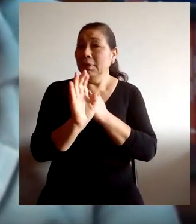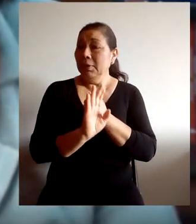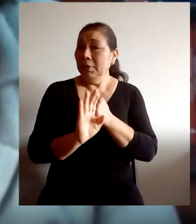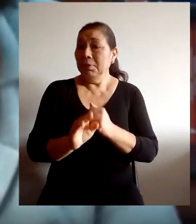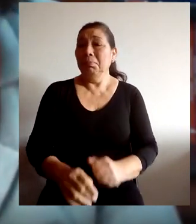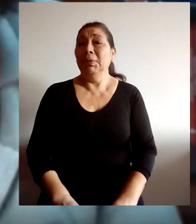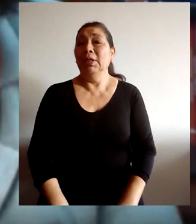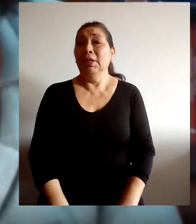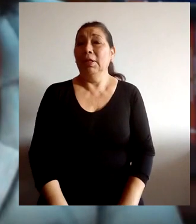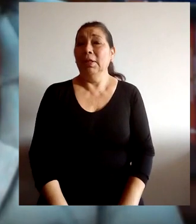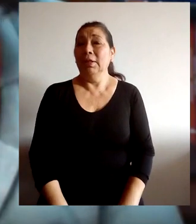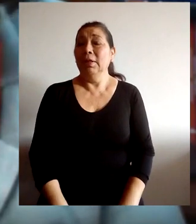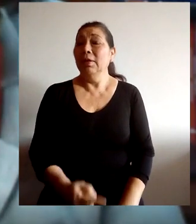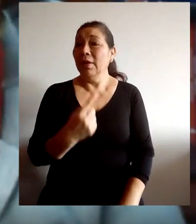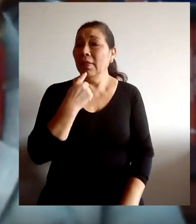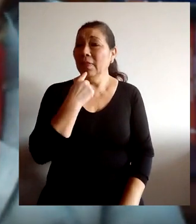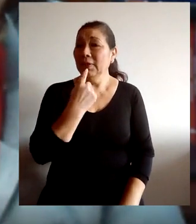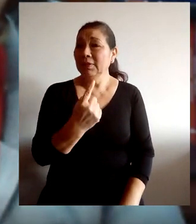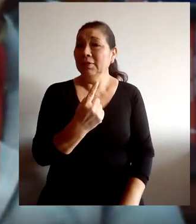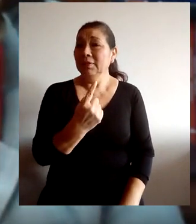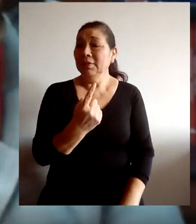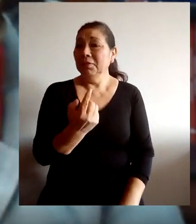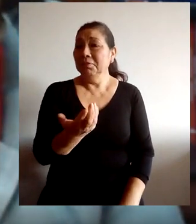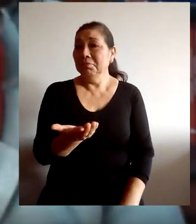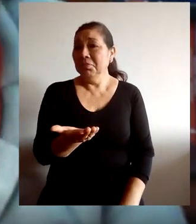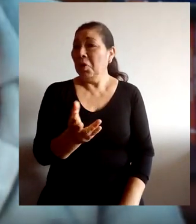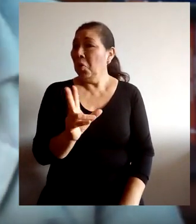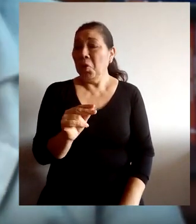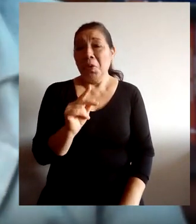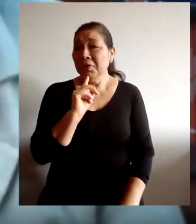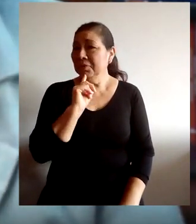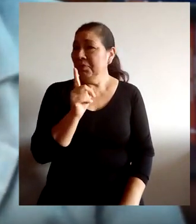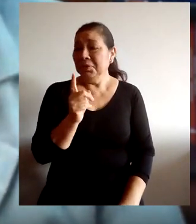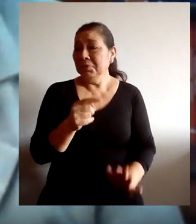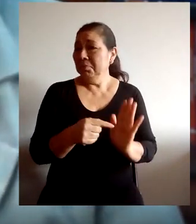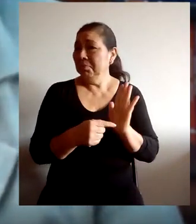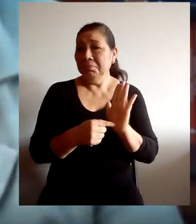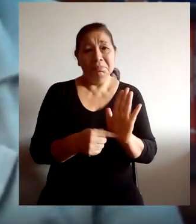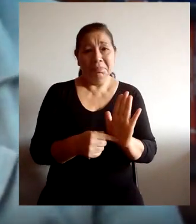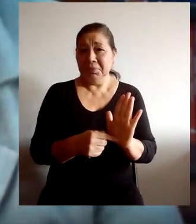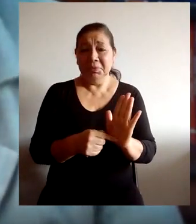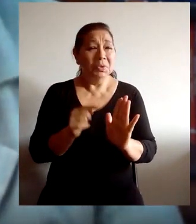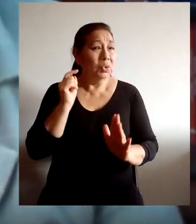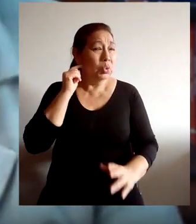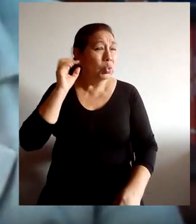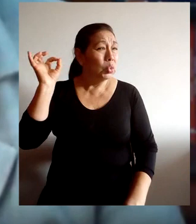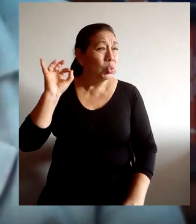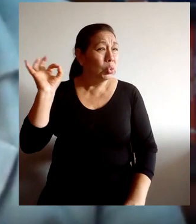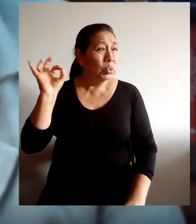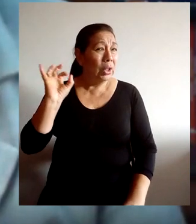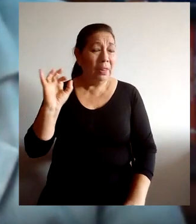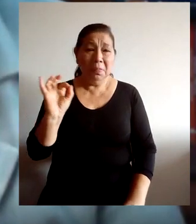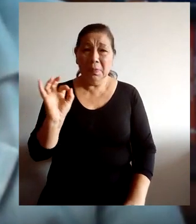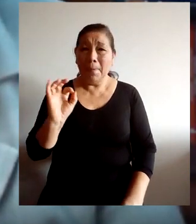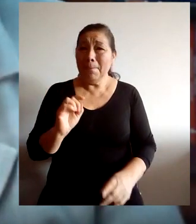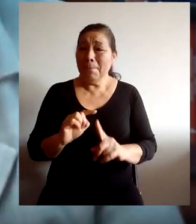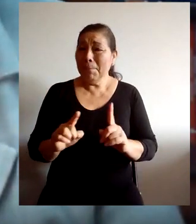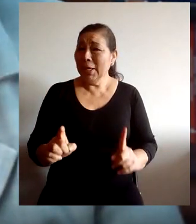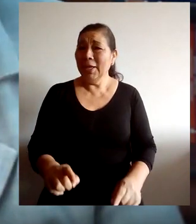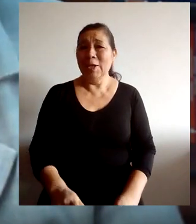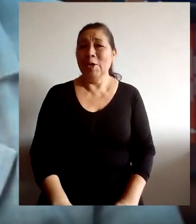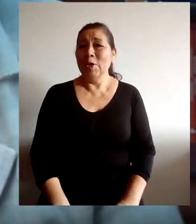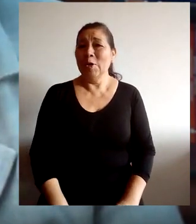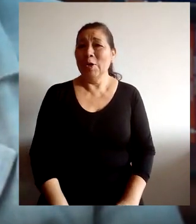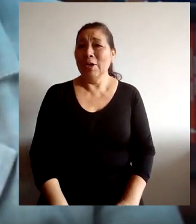a ruido. Sin embargo, tenía como actividad ser perforista. Entonces quisiera